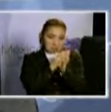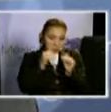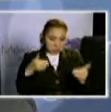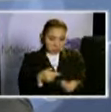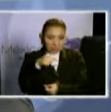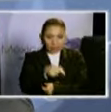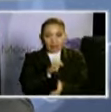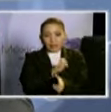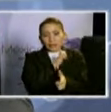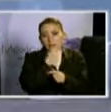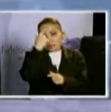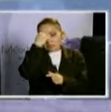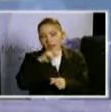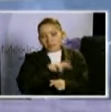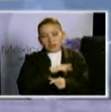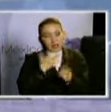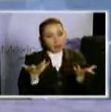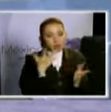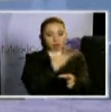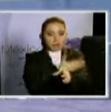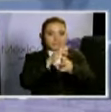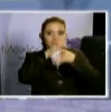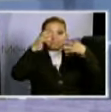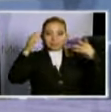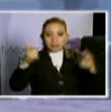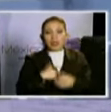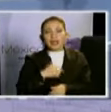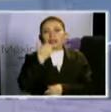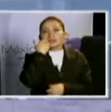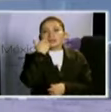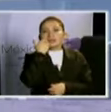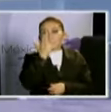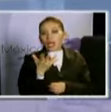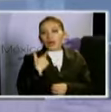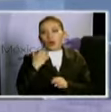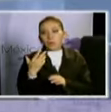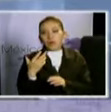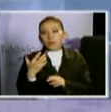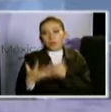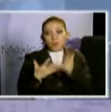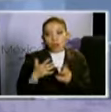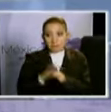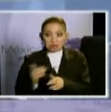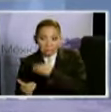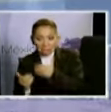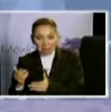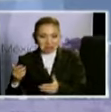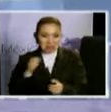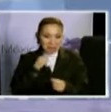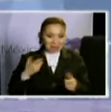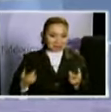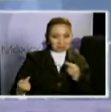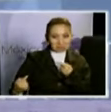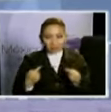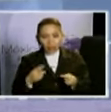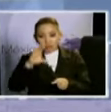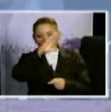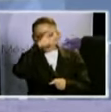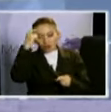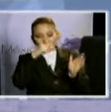representarlo aquí. Entonces para mí es de verdad un grande honor. Y después quería, provocación por provocación, ¿esta es una foto